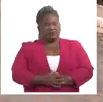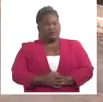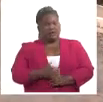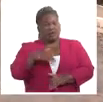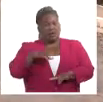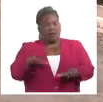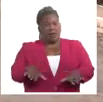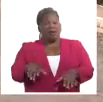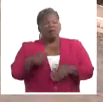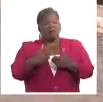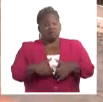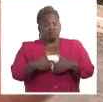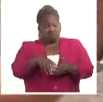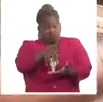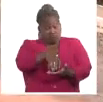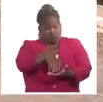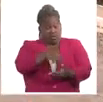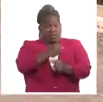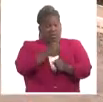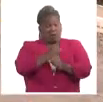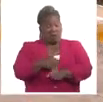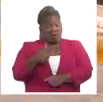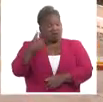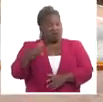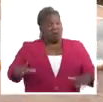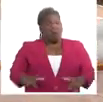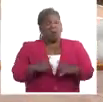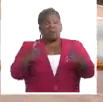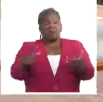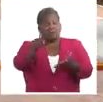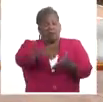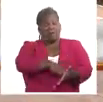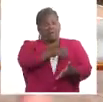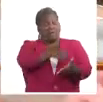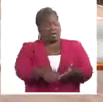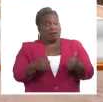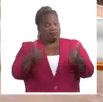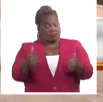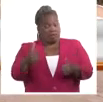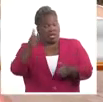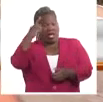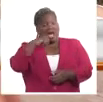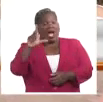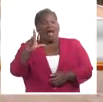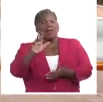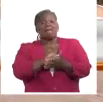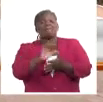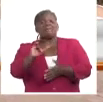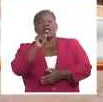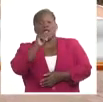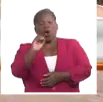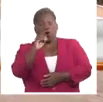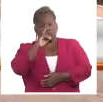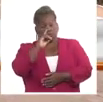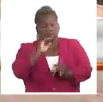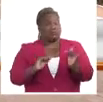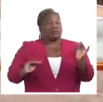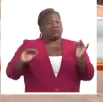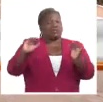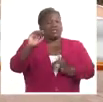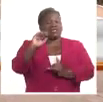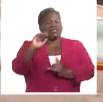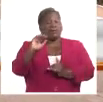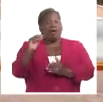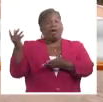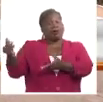planta trabajó con eficiencia, el cumplimiento del plan de almidón fue al 82%, muy por encima de la entrega de la